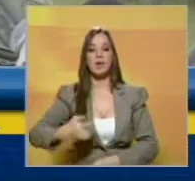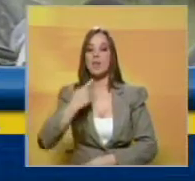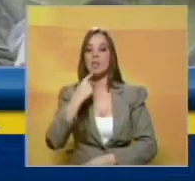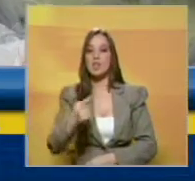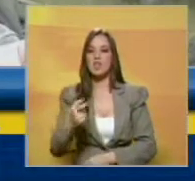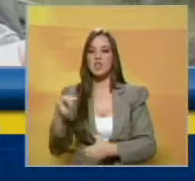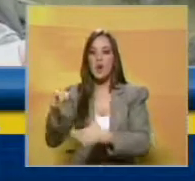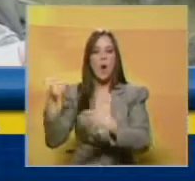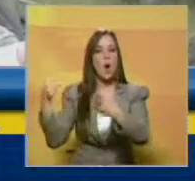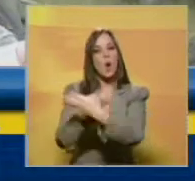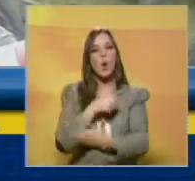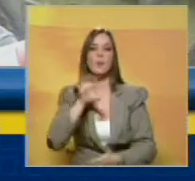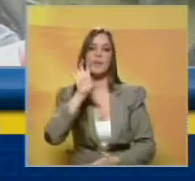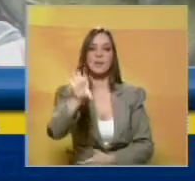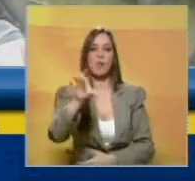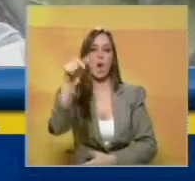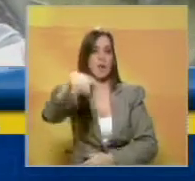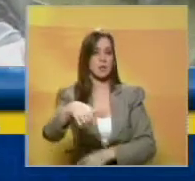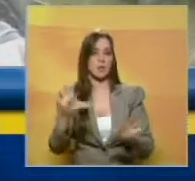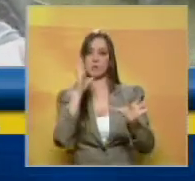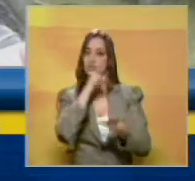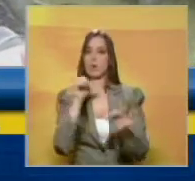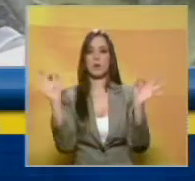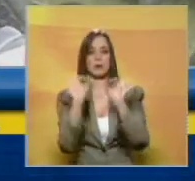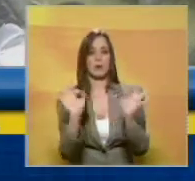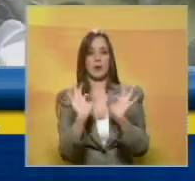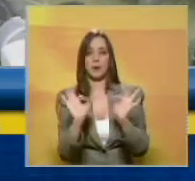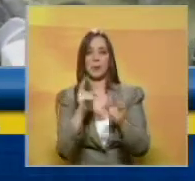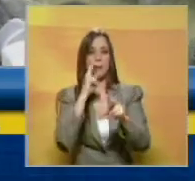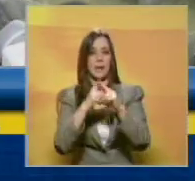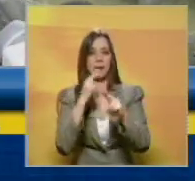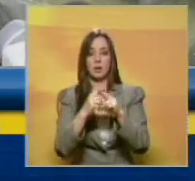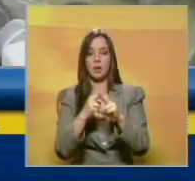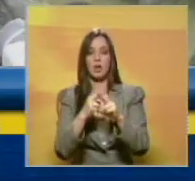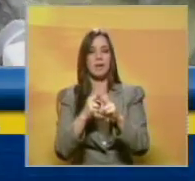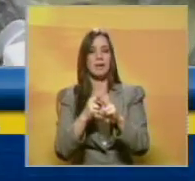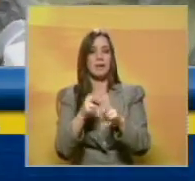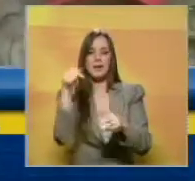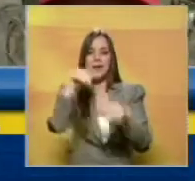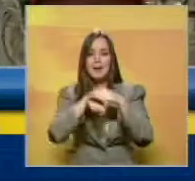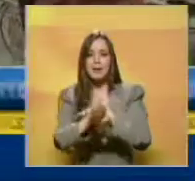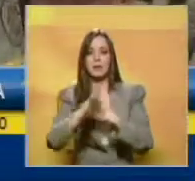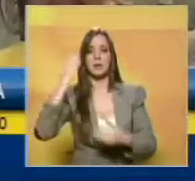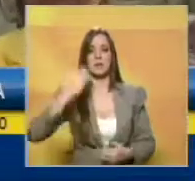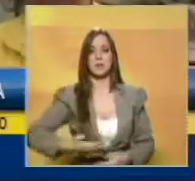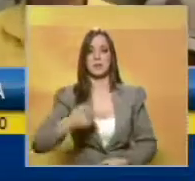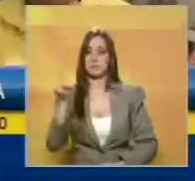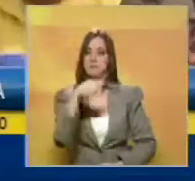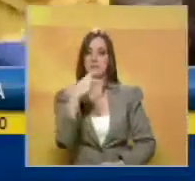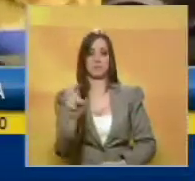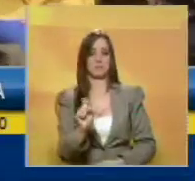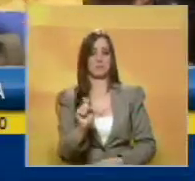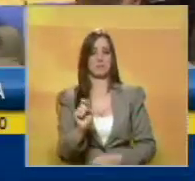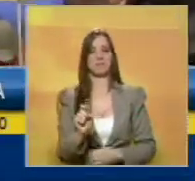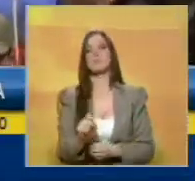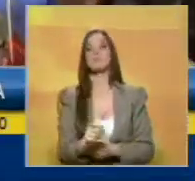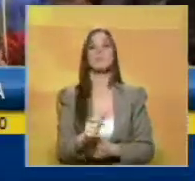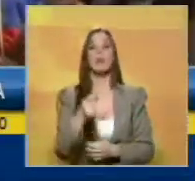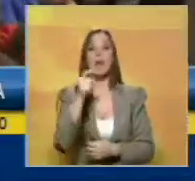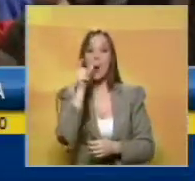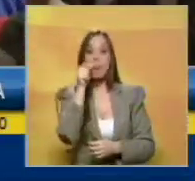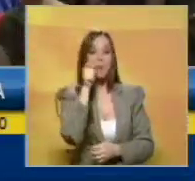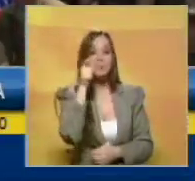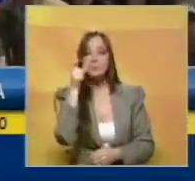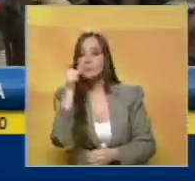golpes de Estado. Aquí no hay nada en peligro, y mucho menos desde el interior de la Fuerza Armada Nacional Bolivariana. El general Padrino López supervisó en la frontera